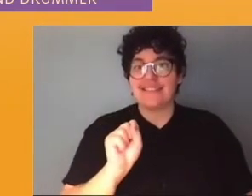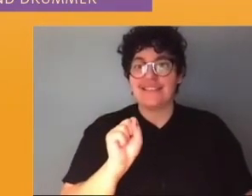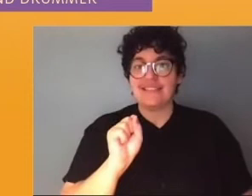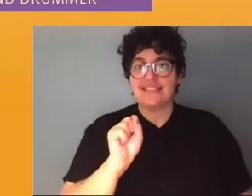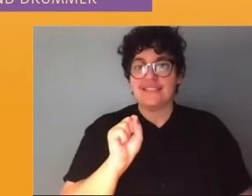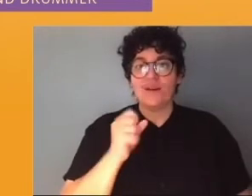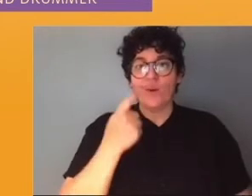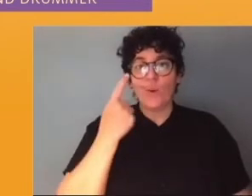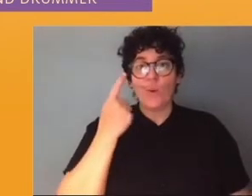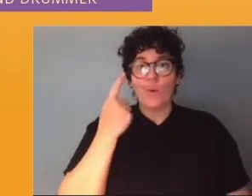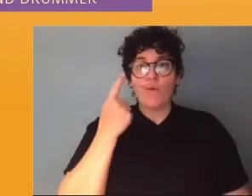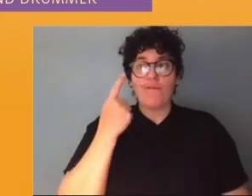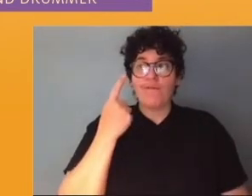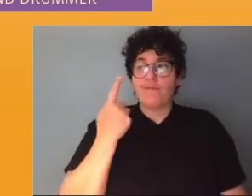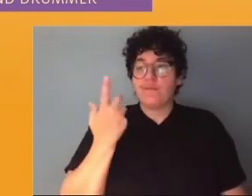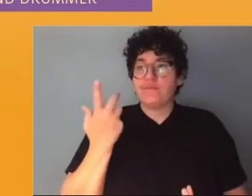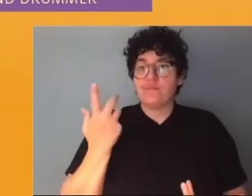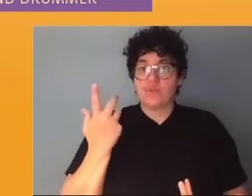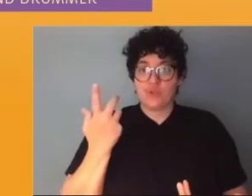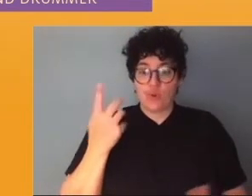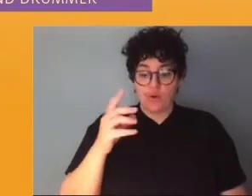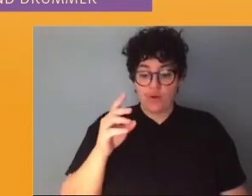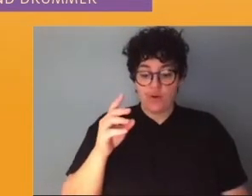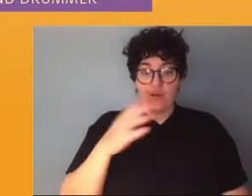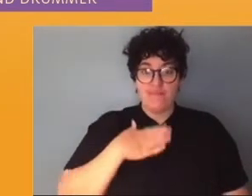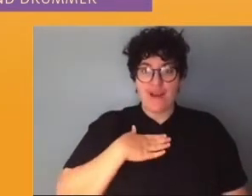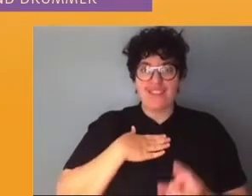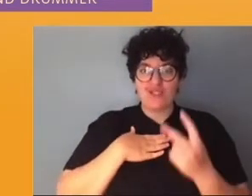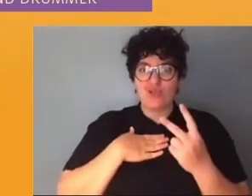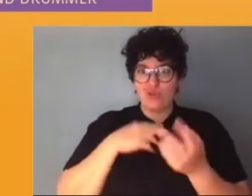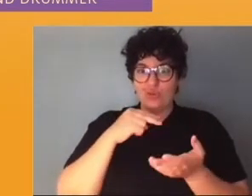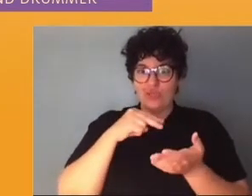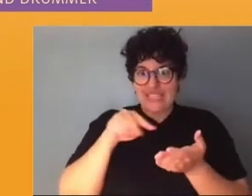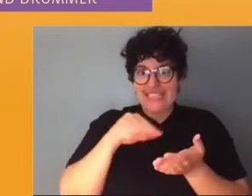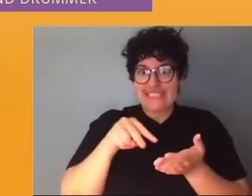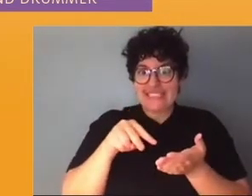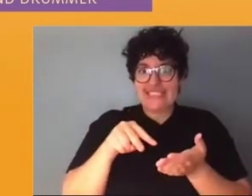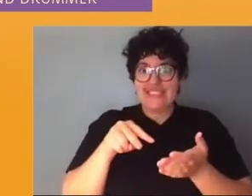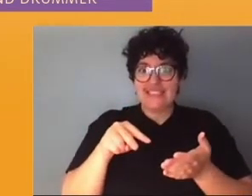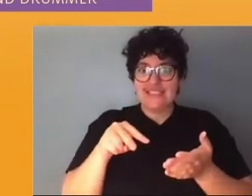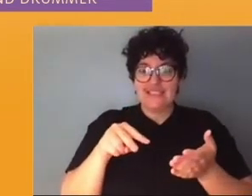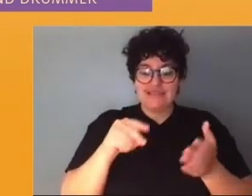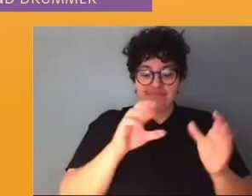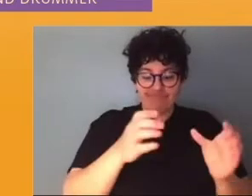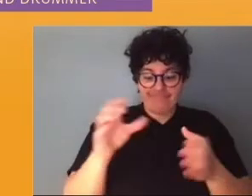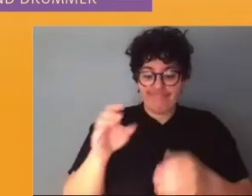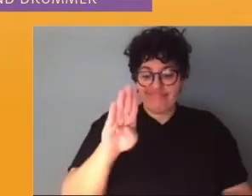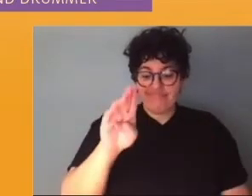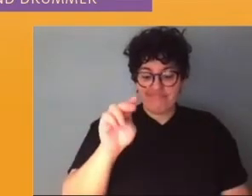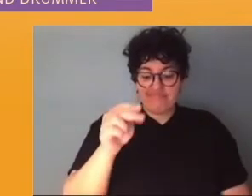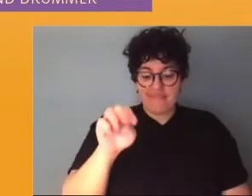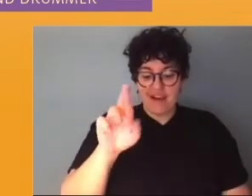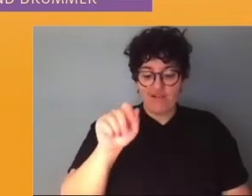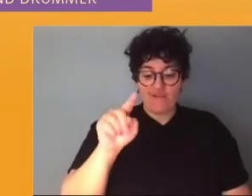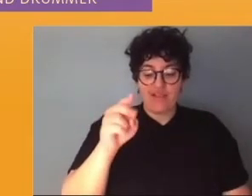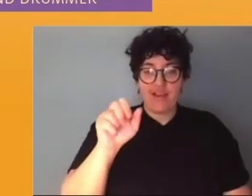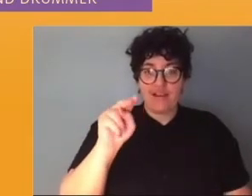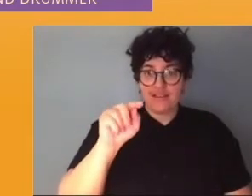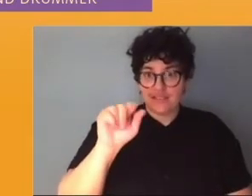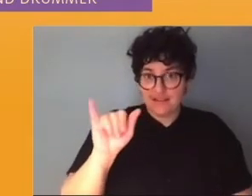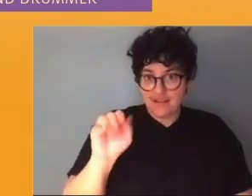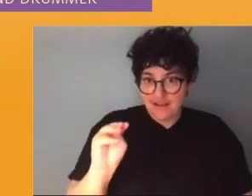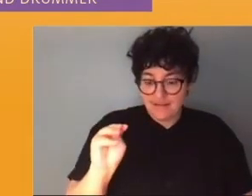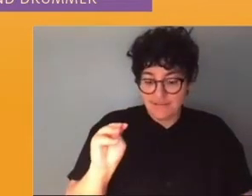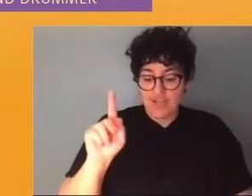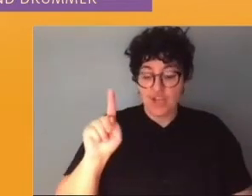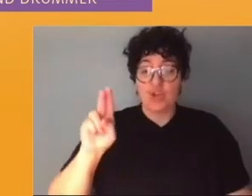Entonces, yo creo que para les bailarines en Bharatanatyam o en Kuchipuchi, parte de la emoción,